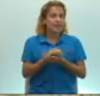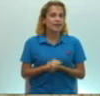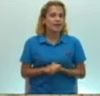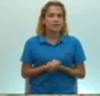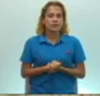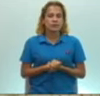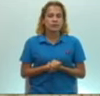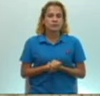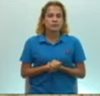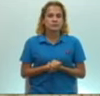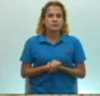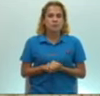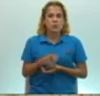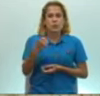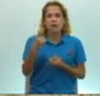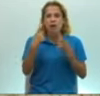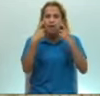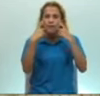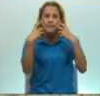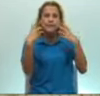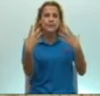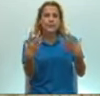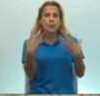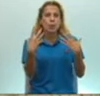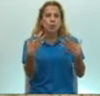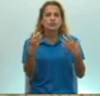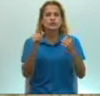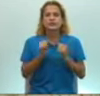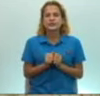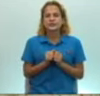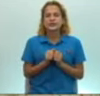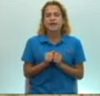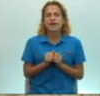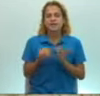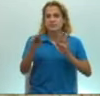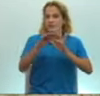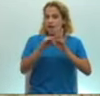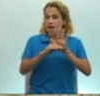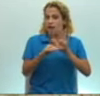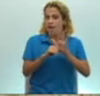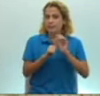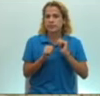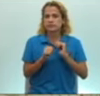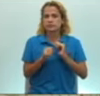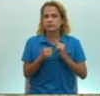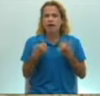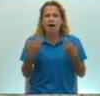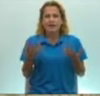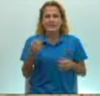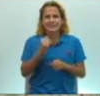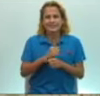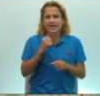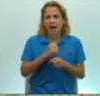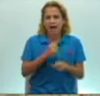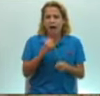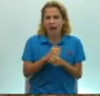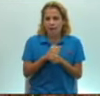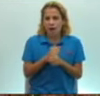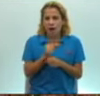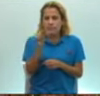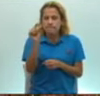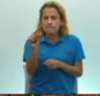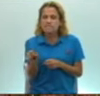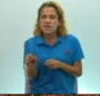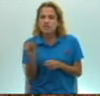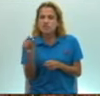¿Ya? Y aquí tenemos precisamente una importancia, es decir, un elemento que no puedo descuidar, precisamente, y tiene que